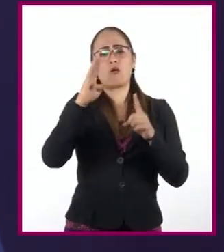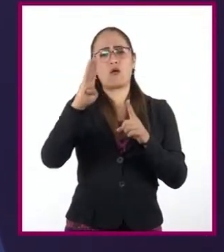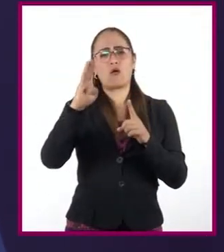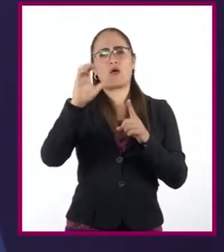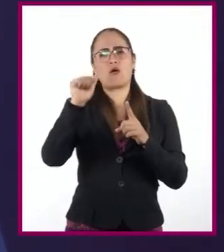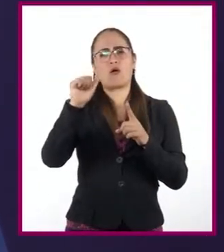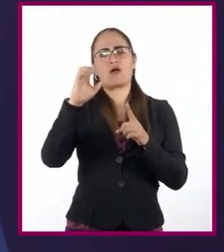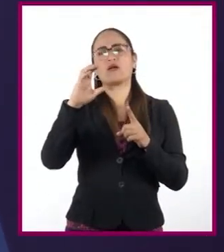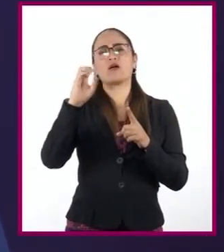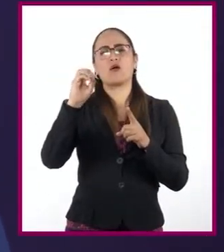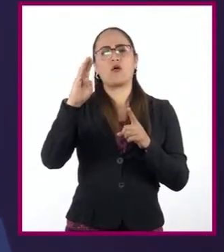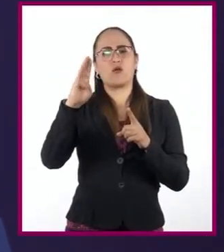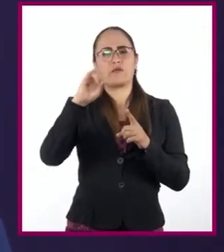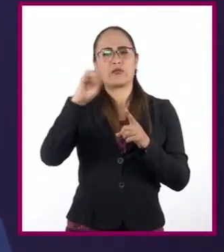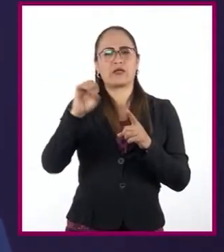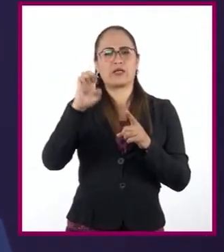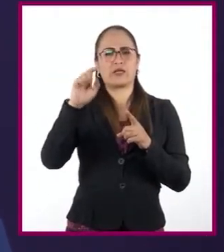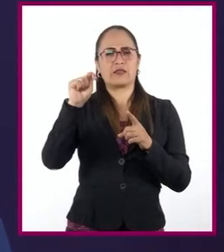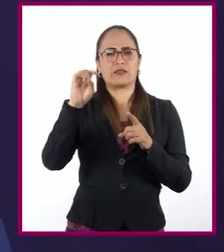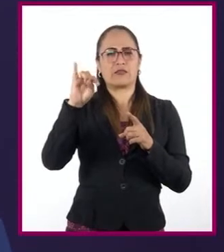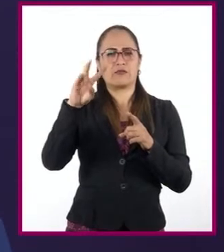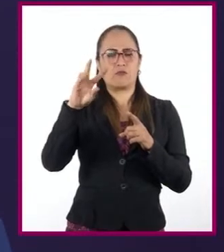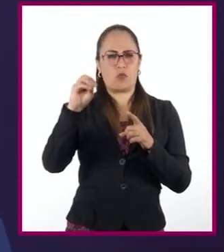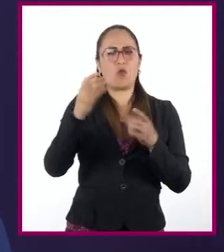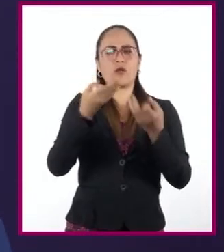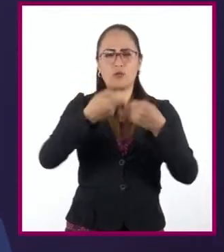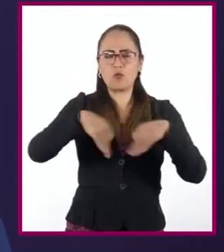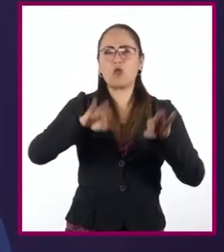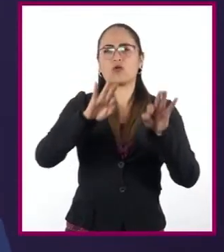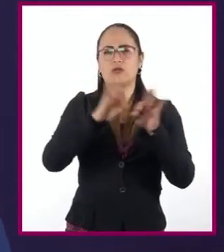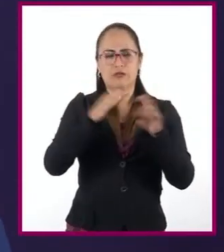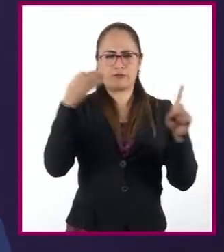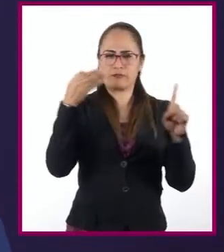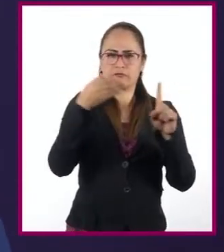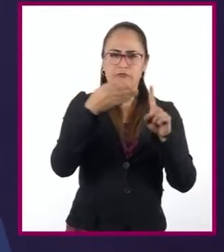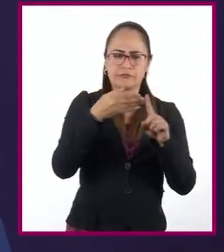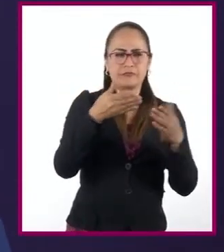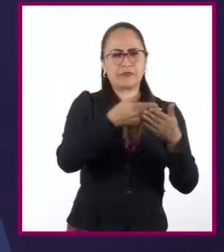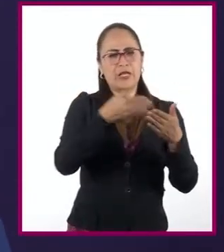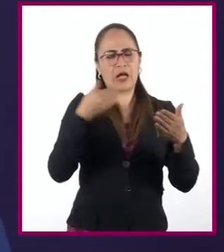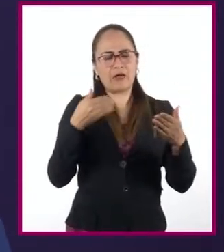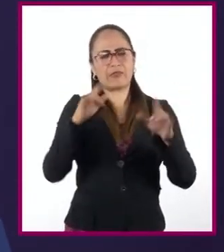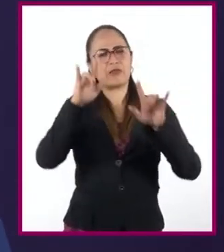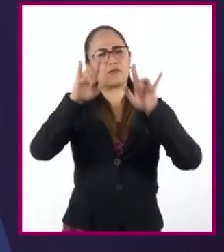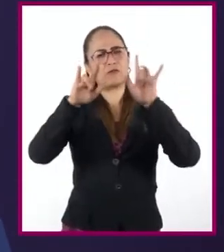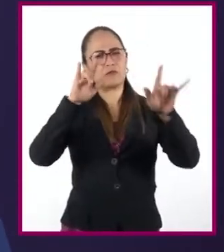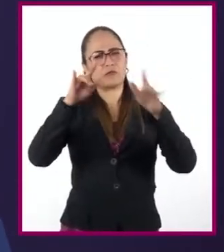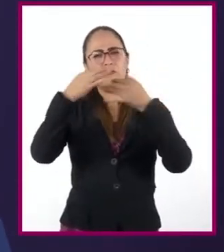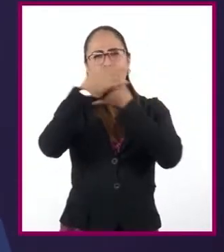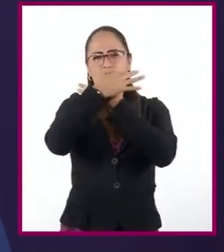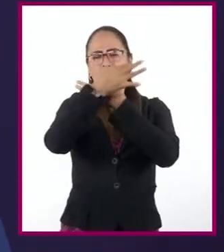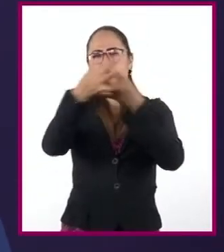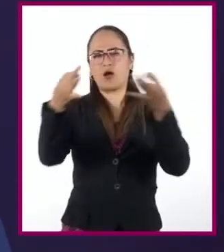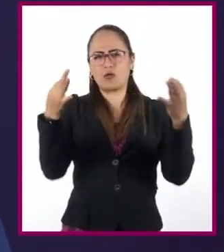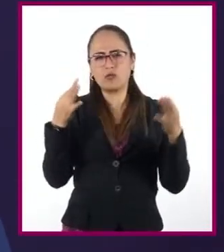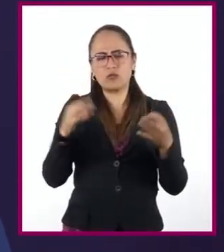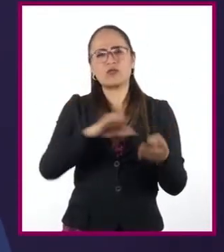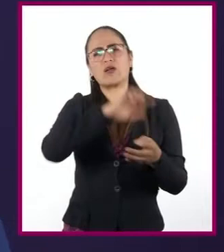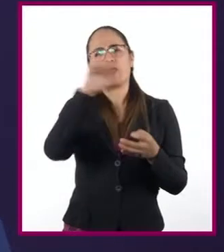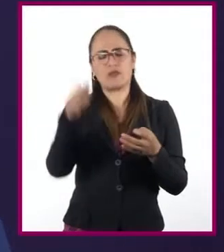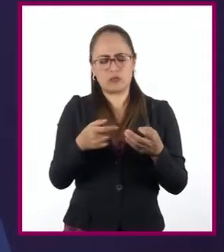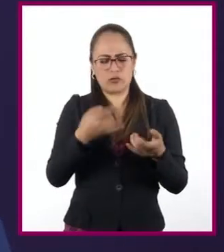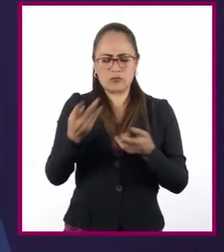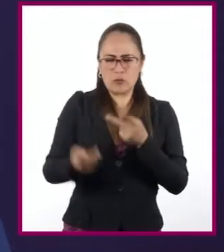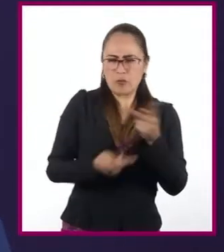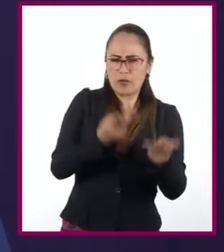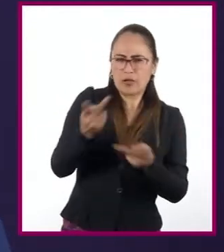guía el trabajo de investigación. Se plantea desde que seleccionamos el anuncio y diseñamos la encuesta y se mantiene a